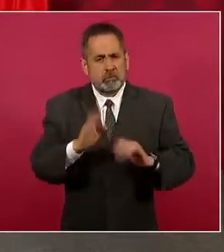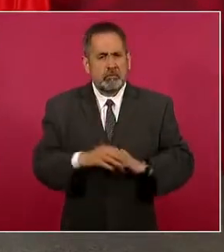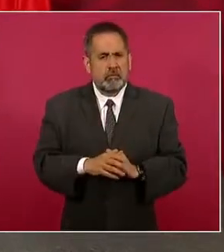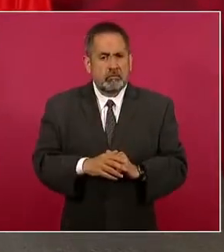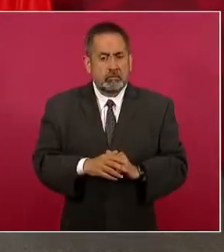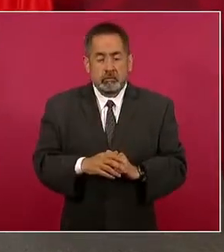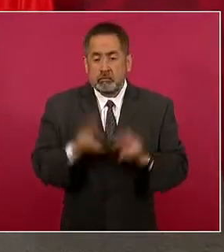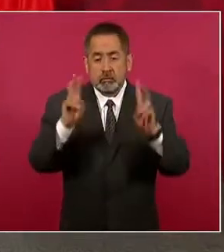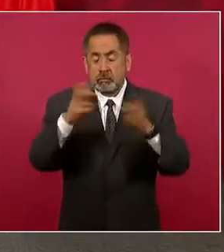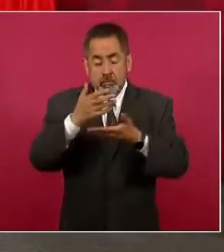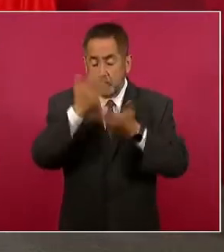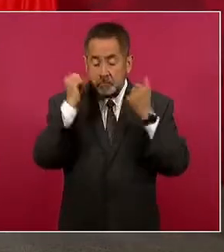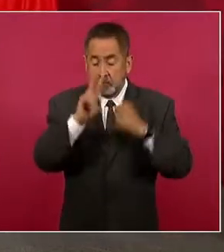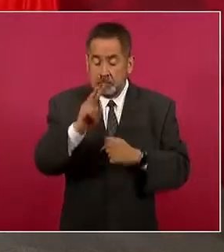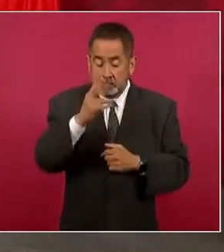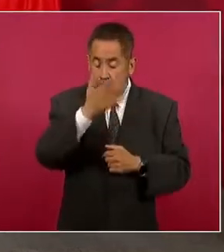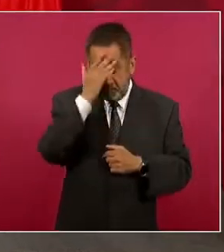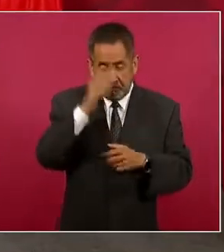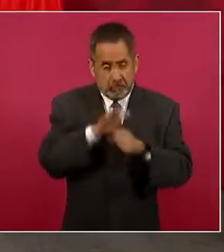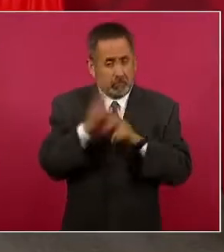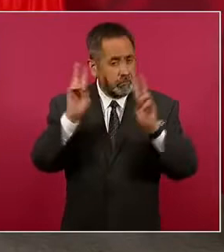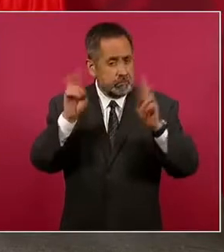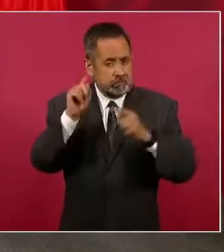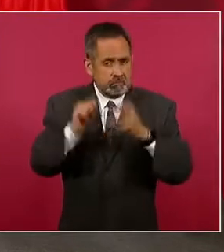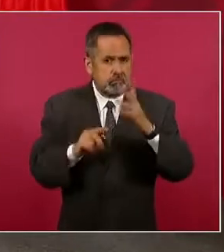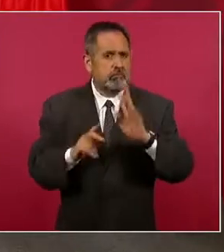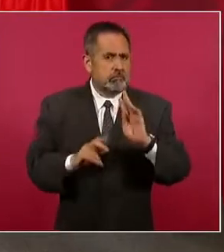No sé. Exactamente. Pero